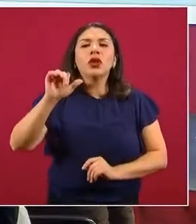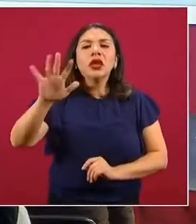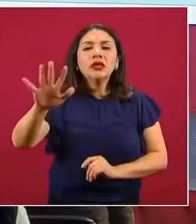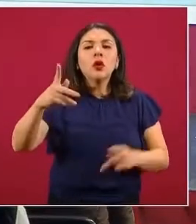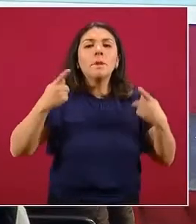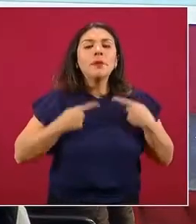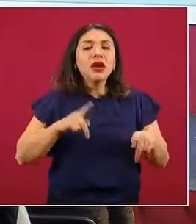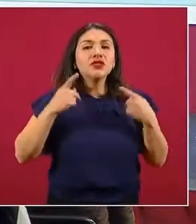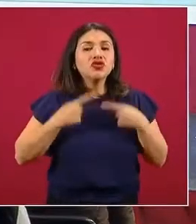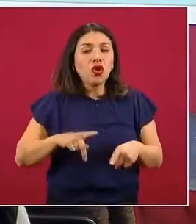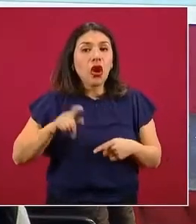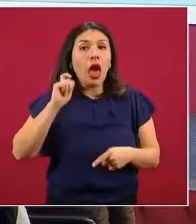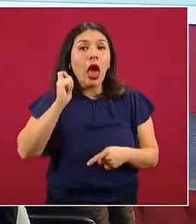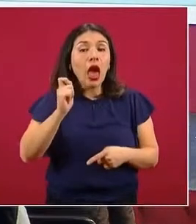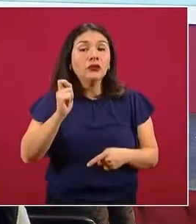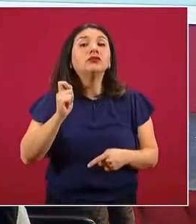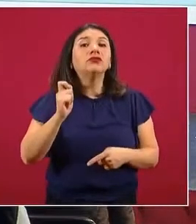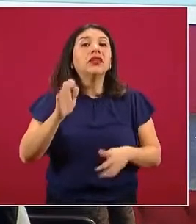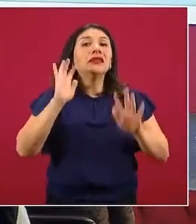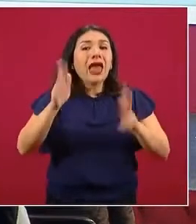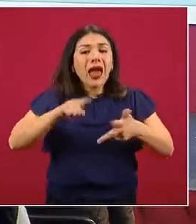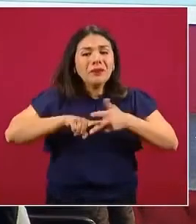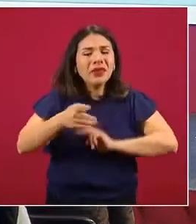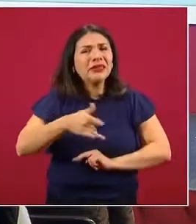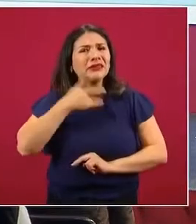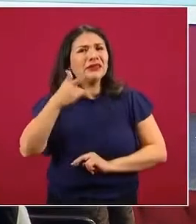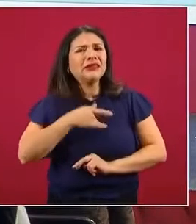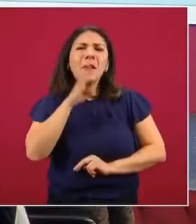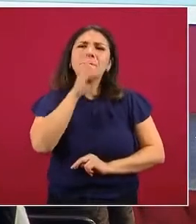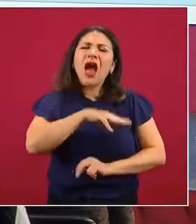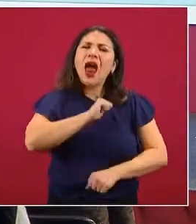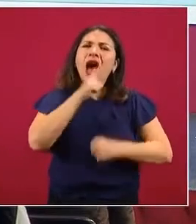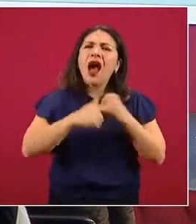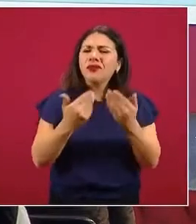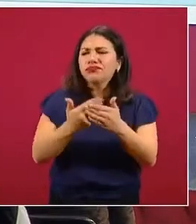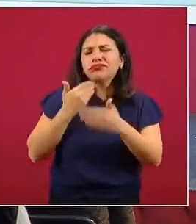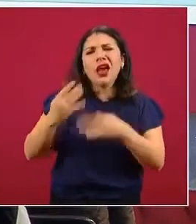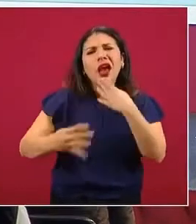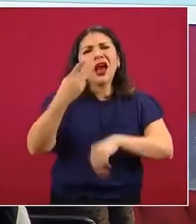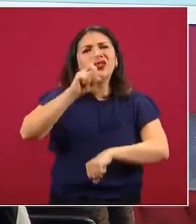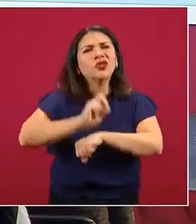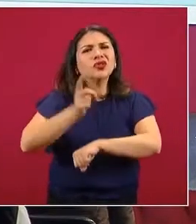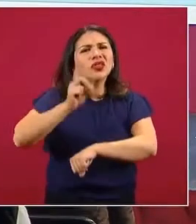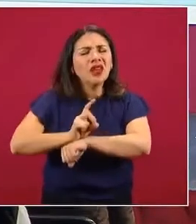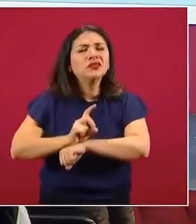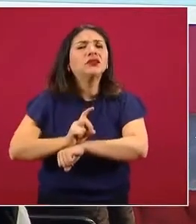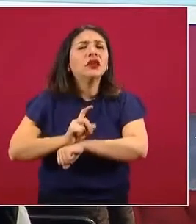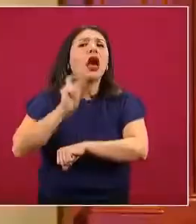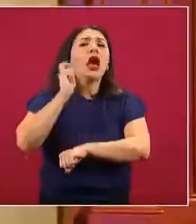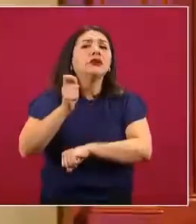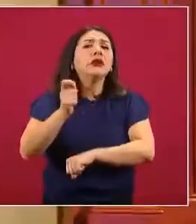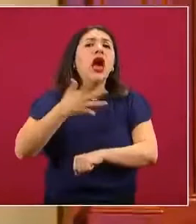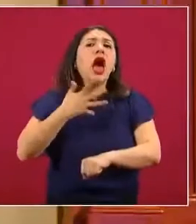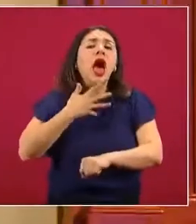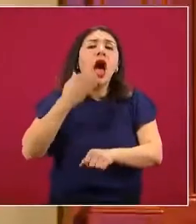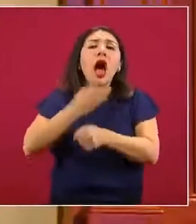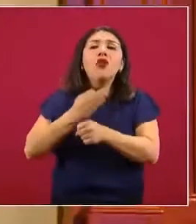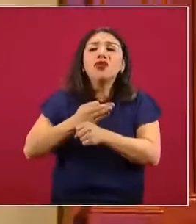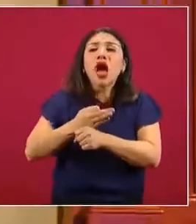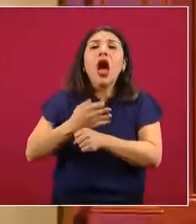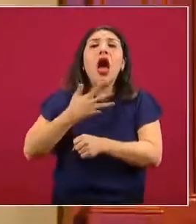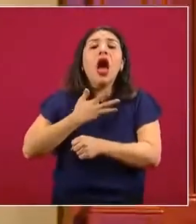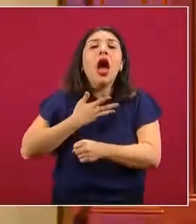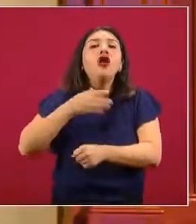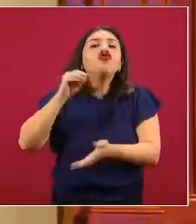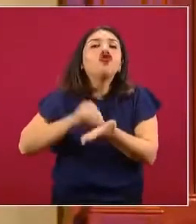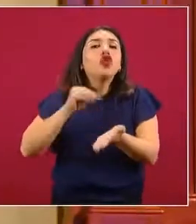45.445 personas que por haber iniciado síntomas en los últimos 14 días son realmente los que están viviendo